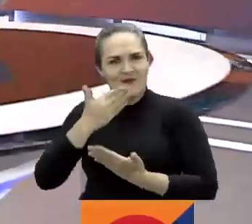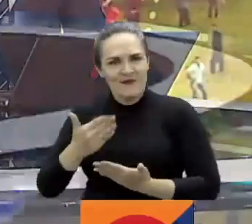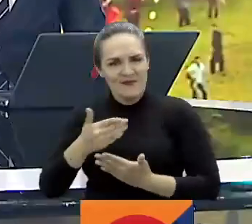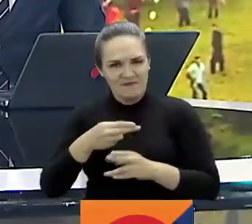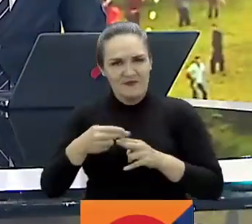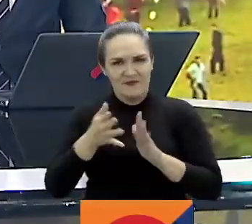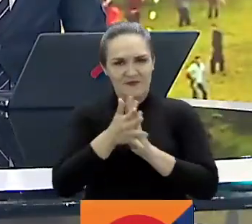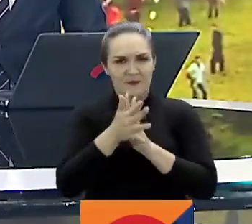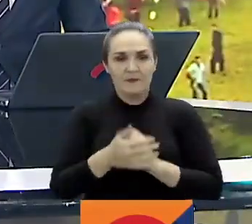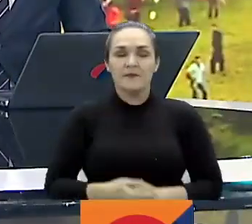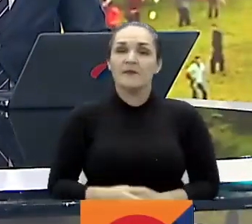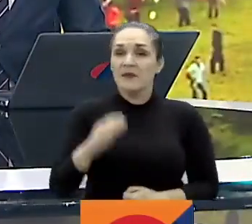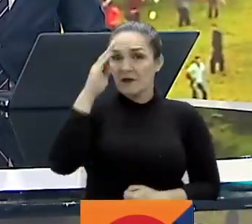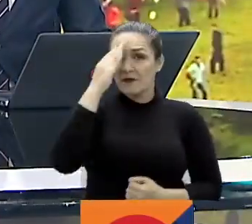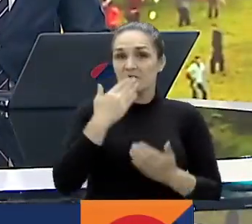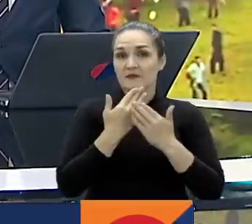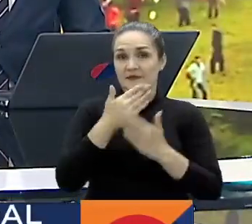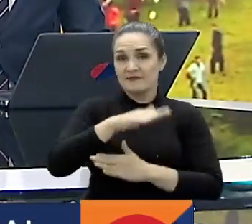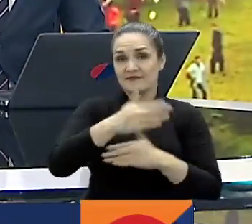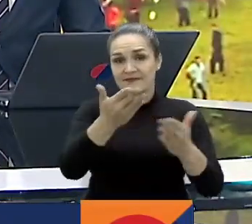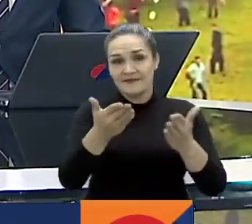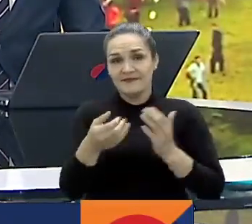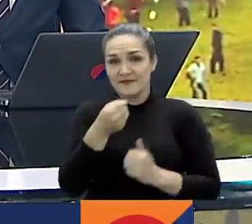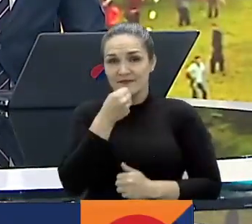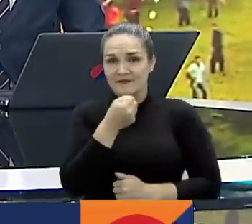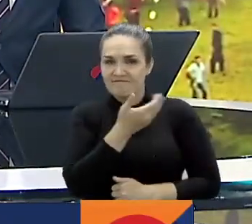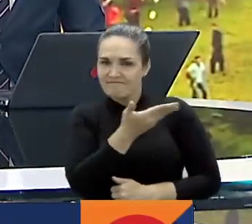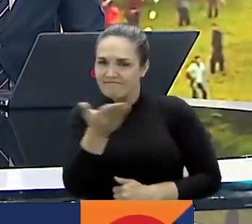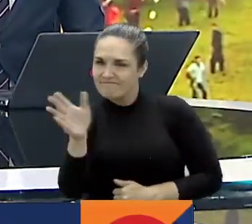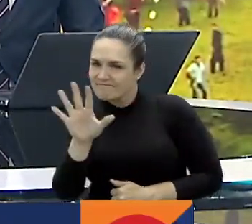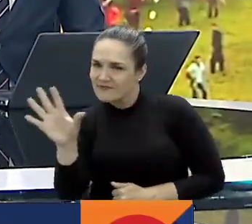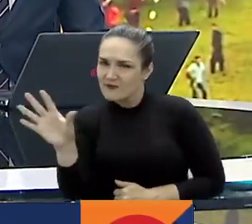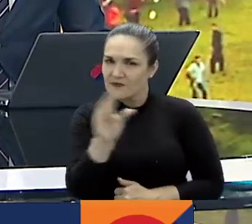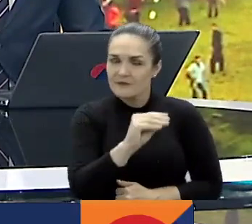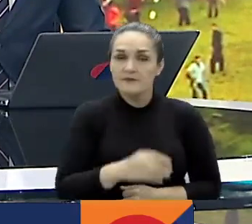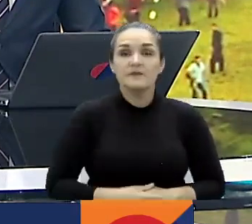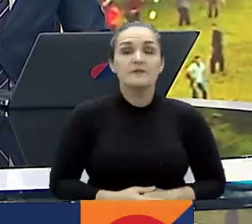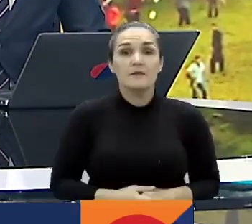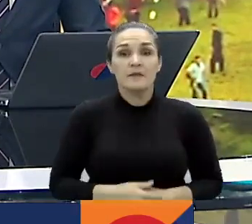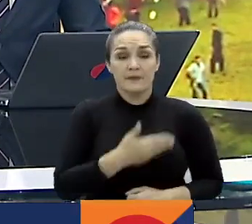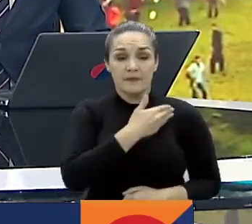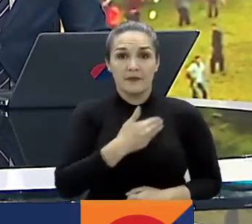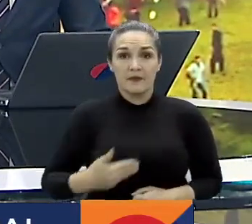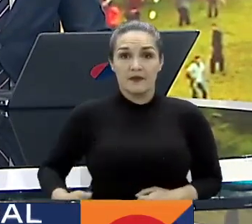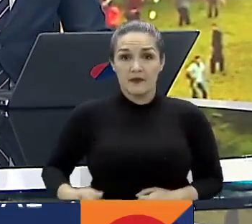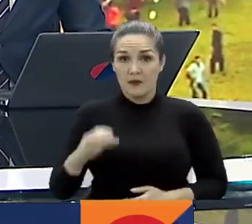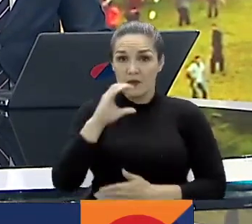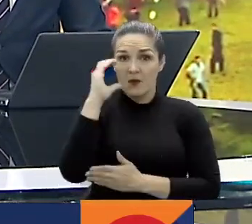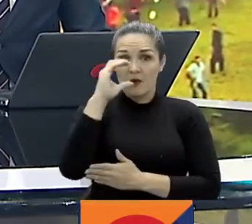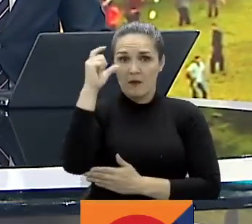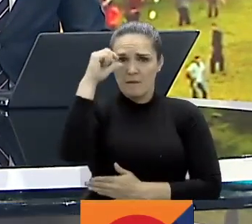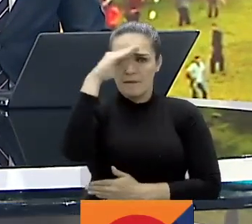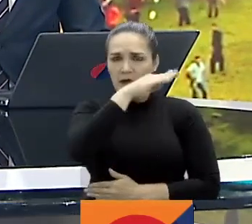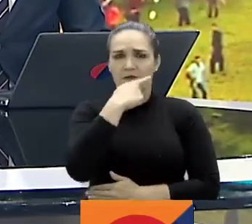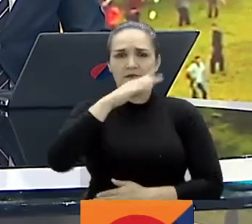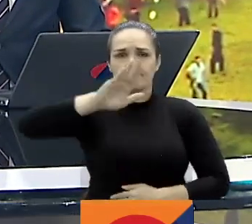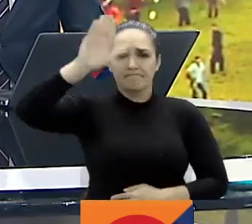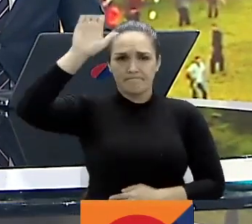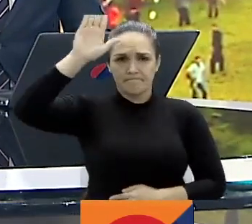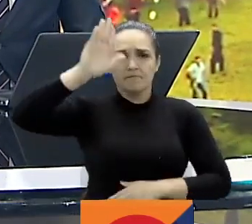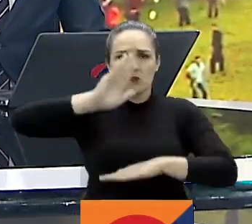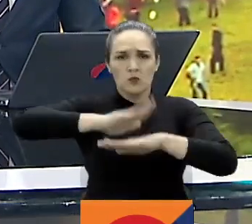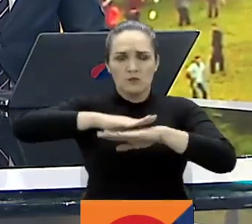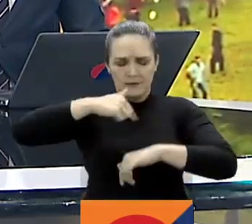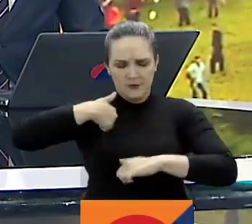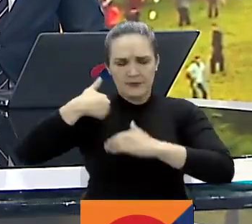Buenas tardes bienvenidos al noticiero de todos el presidente de la república Gustavo Petro asumió total responsabilidad por el